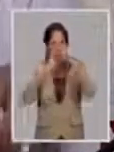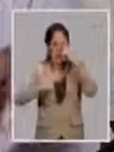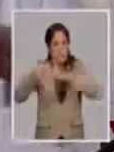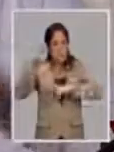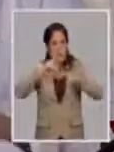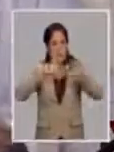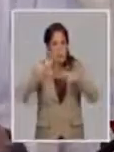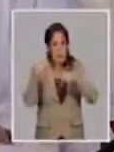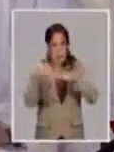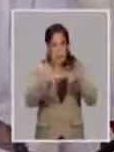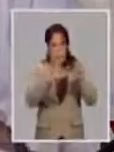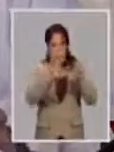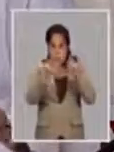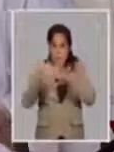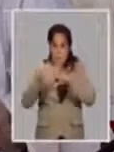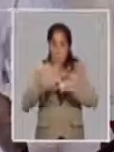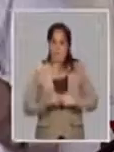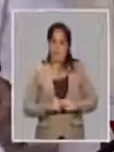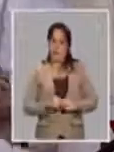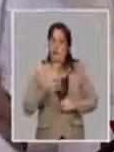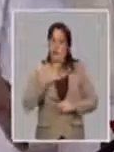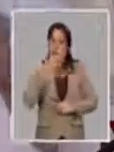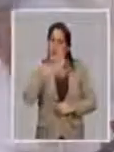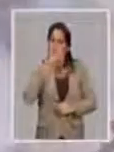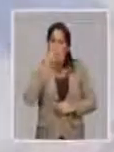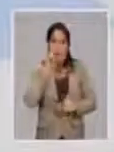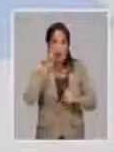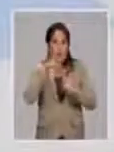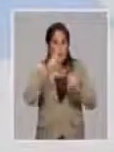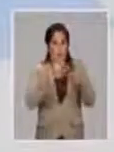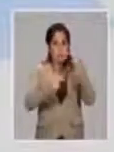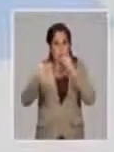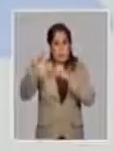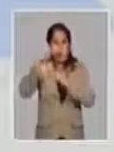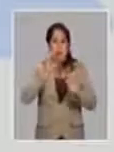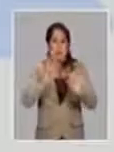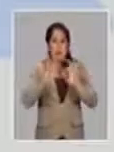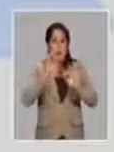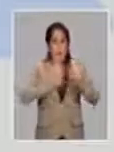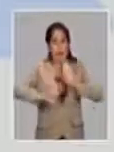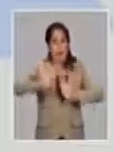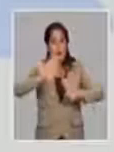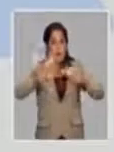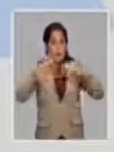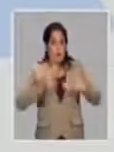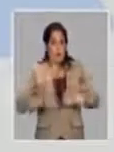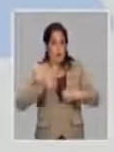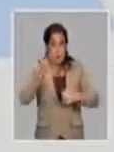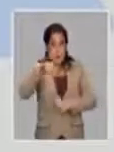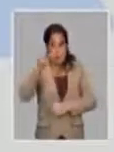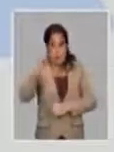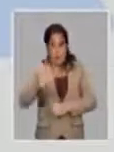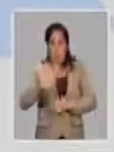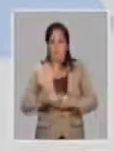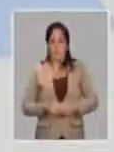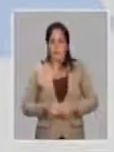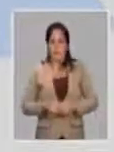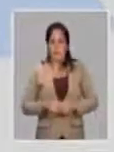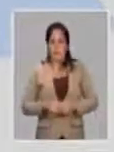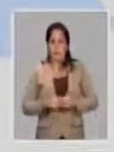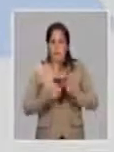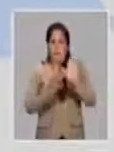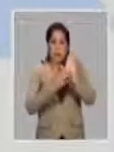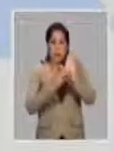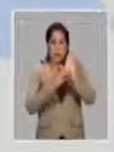estudio. La siguiente, bueno, ya como les decía, el objetivo fundamental es seguridad e inmunogenicidad. La